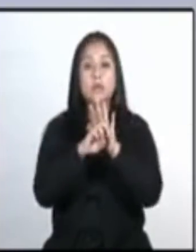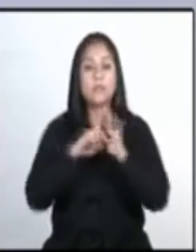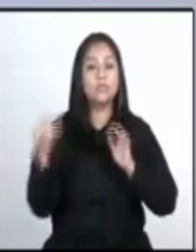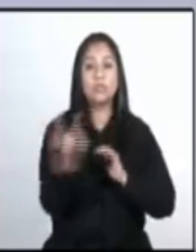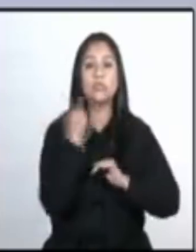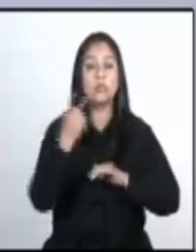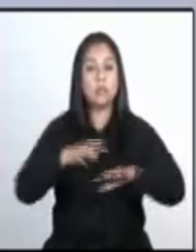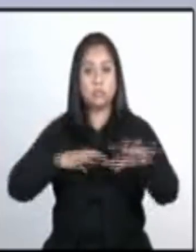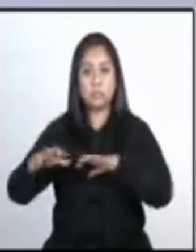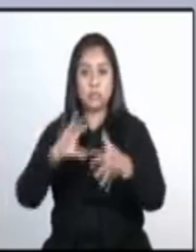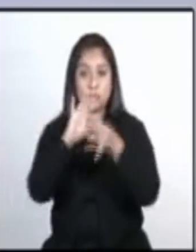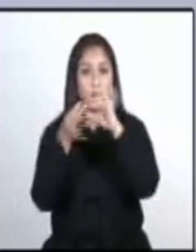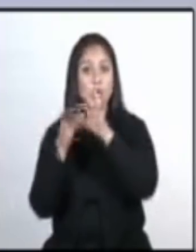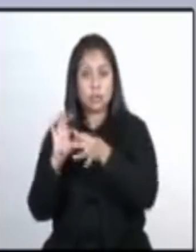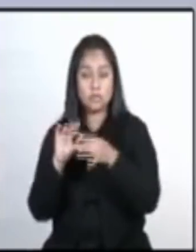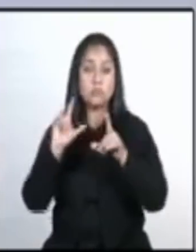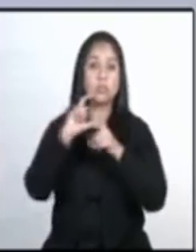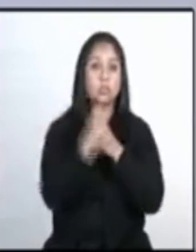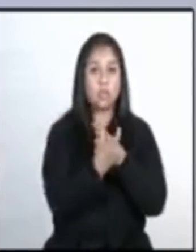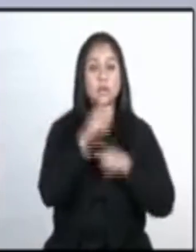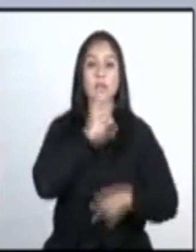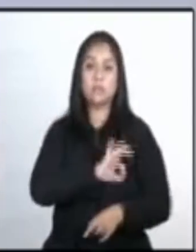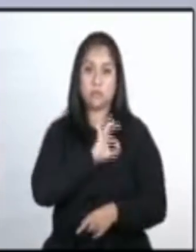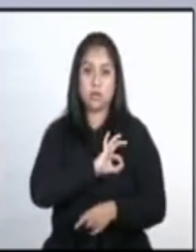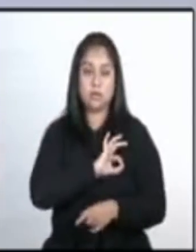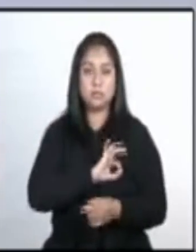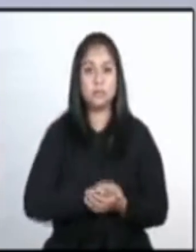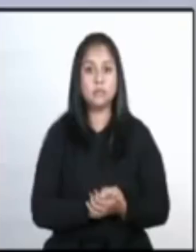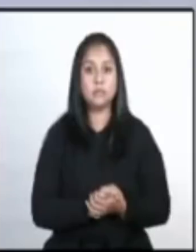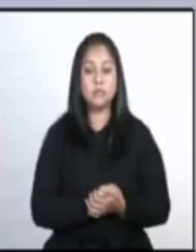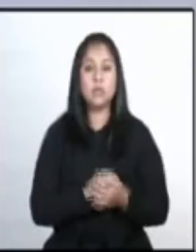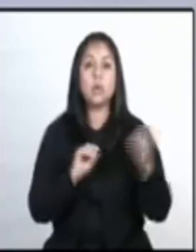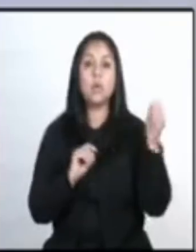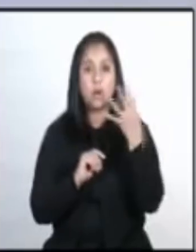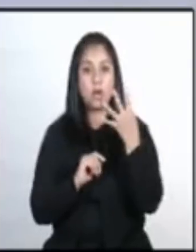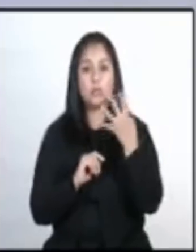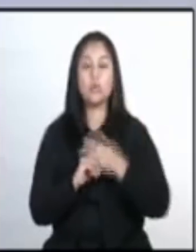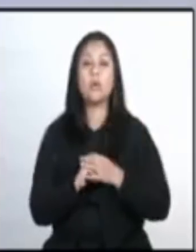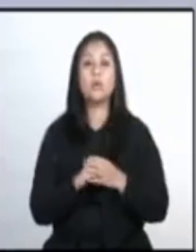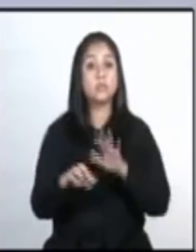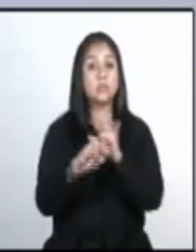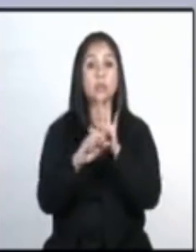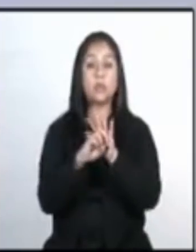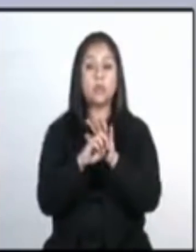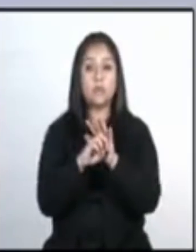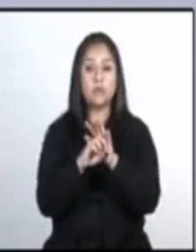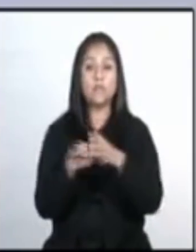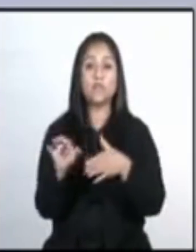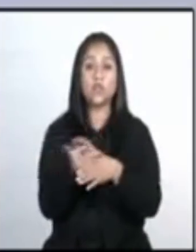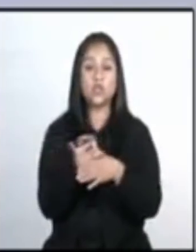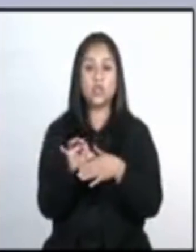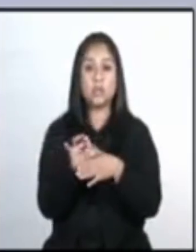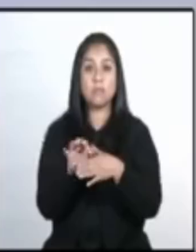actividades deportivas, culturales y sociales. Cuarto, se prohíbe el funcionamiento